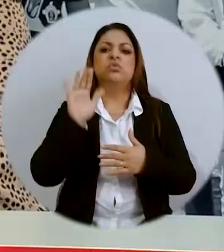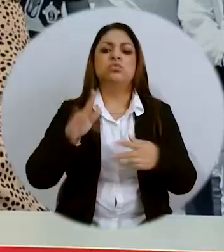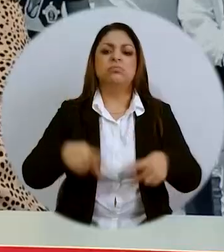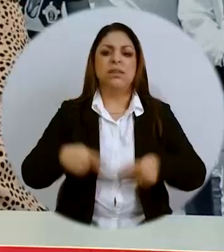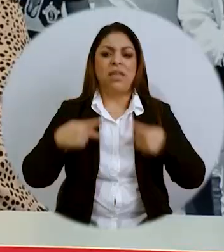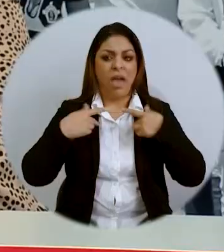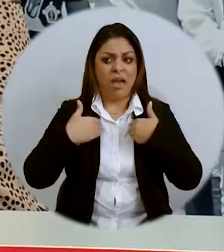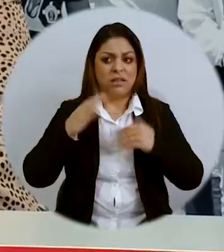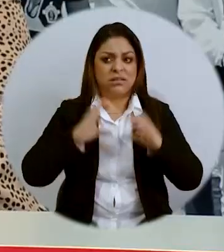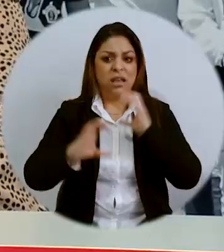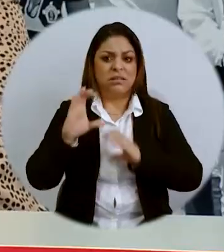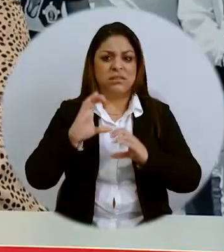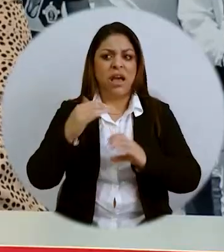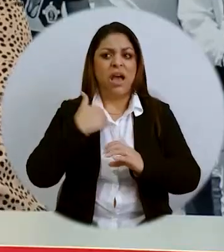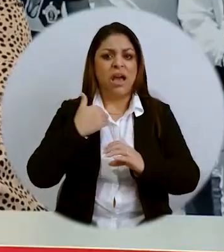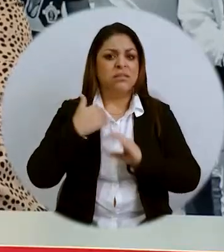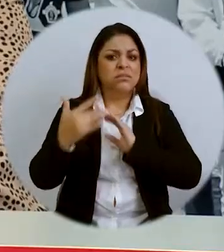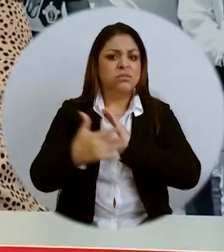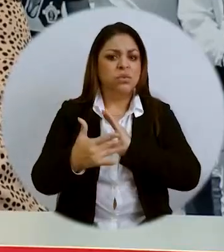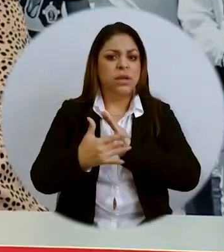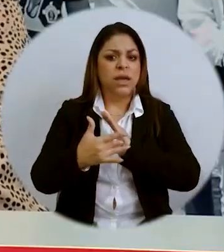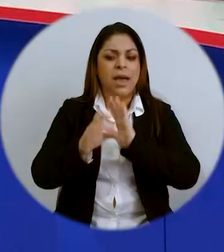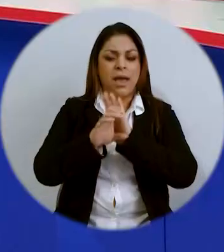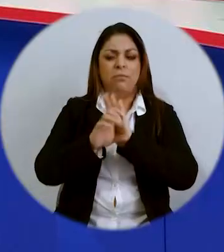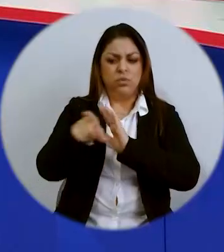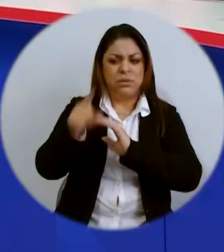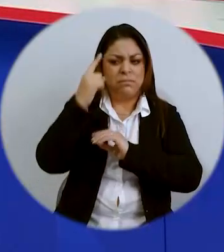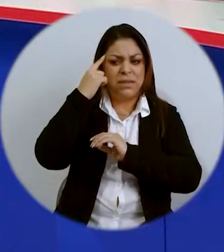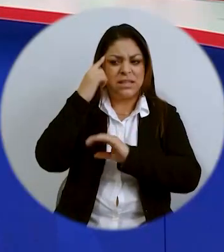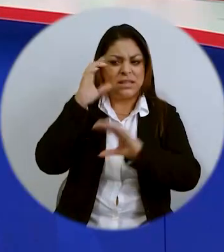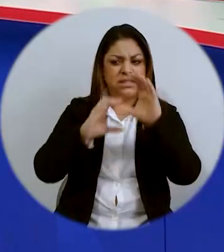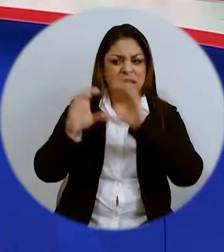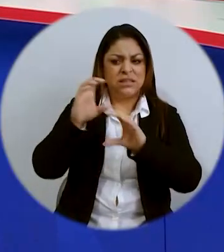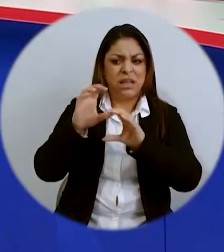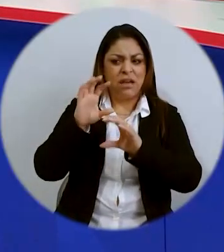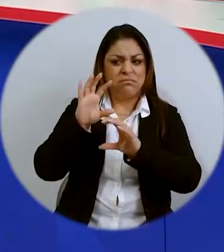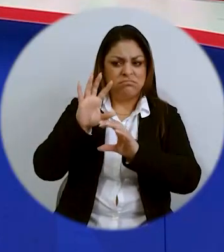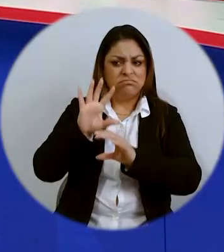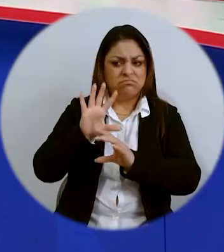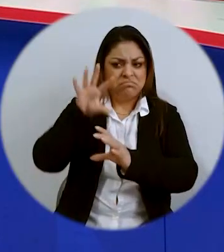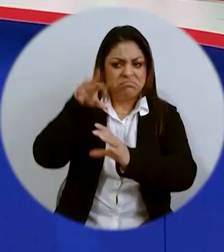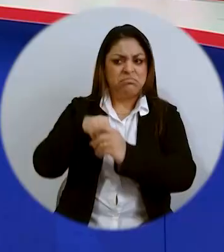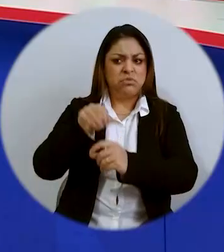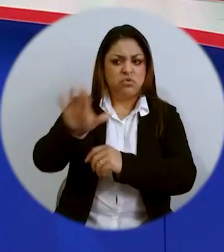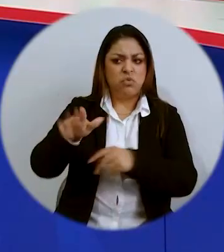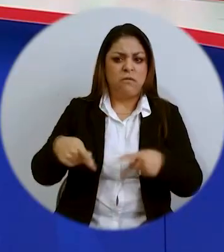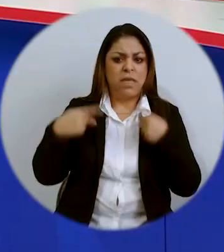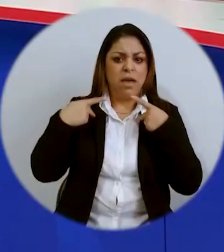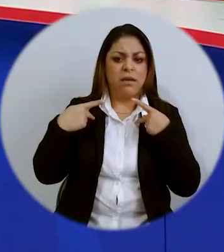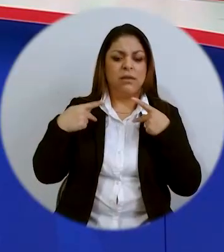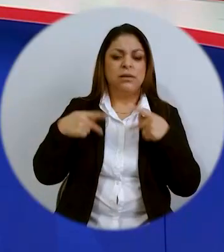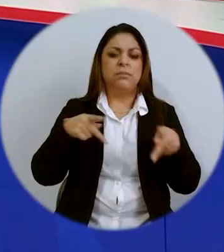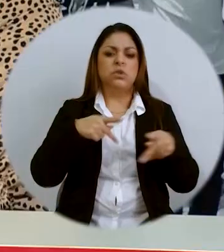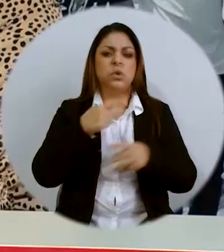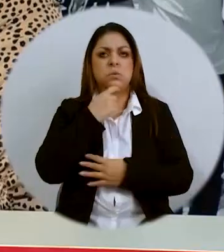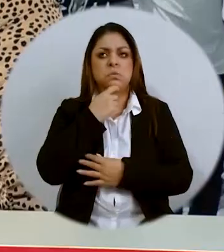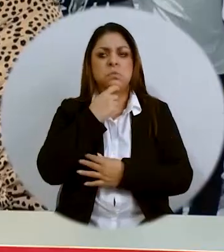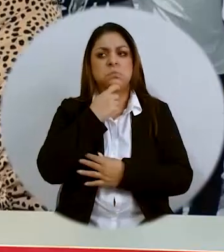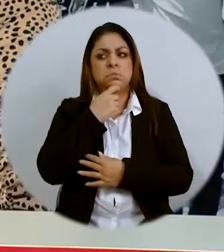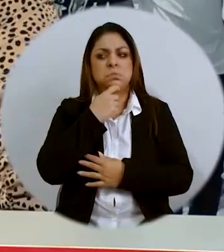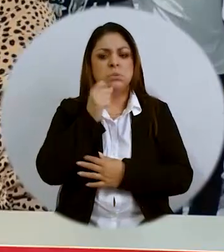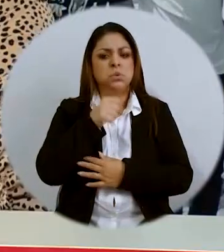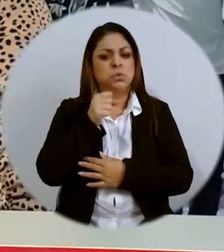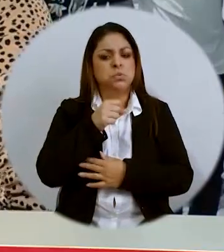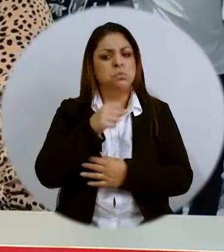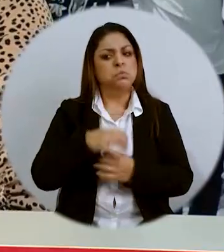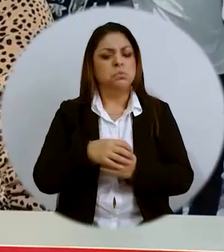es muy importante. Hacemos una pregunta directa. ¿Usted cree que la ciencia es parte de su vida? Y las personas dicen, bueno, pues sí,